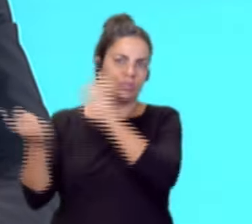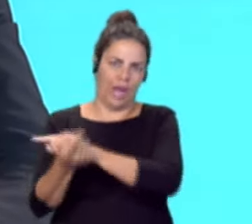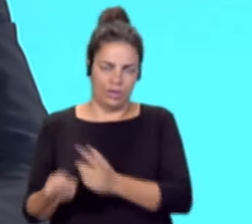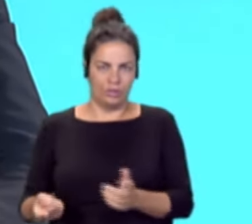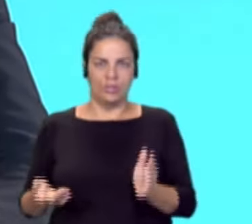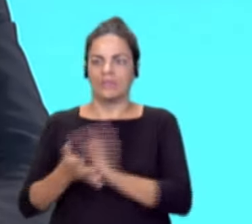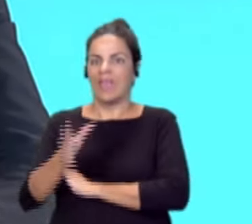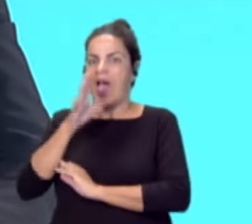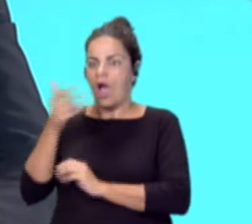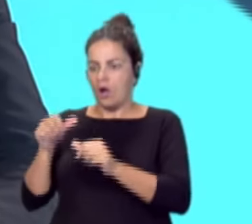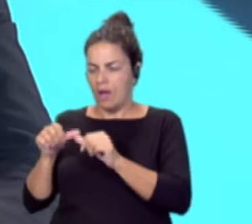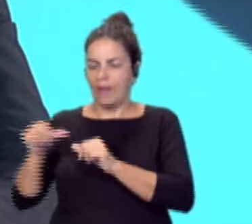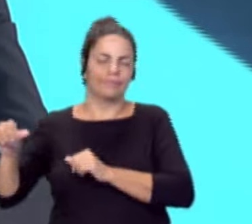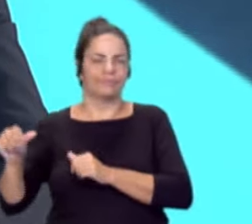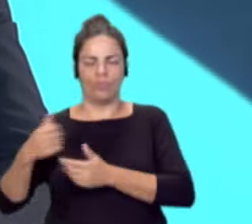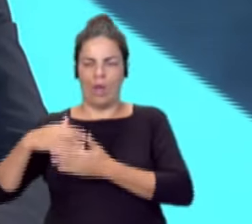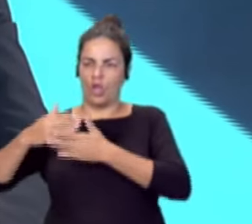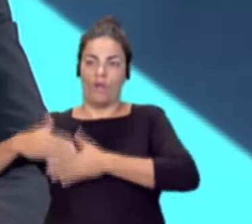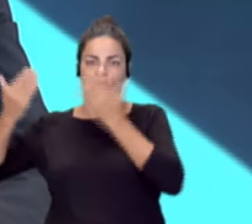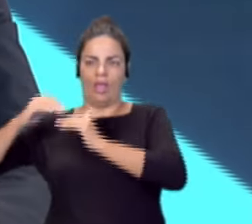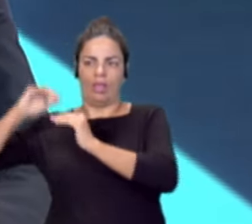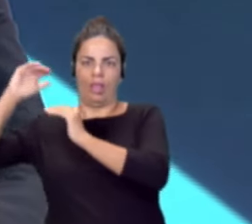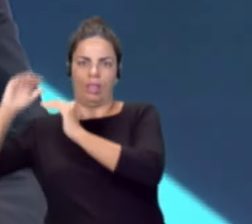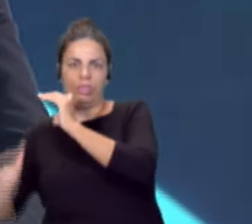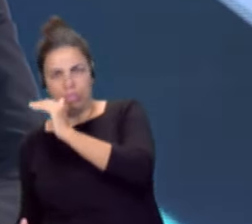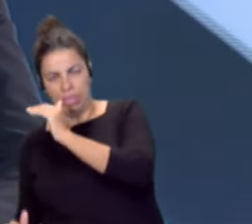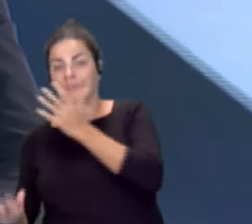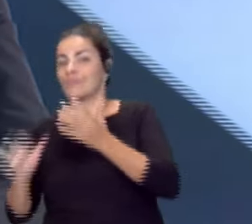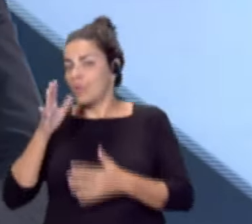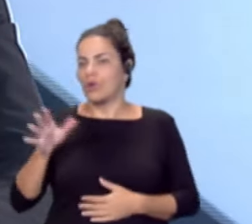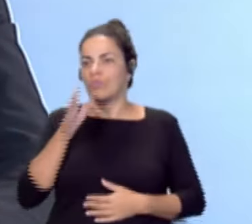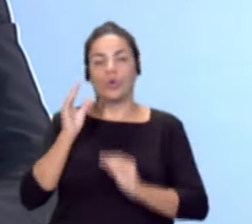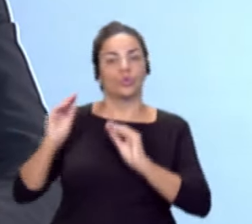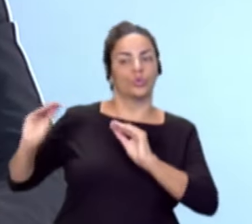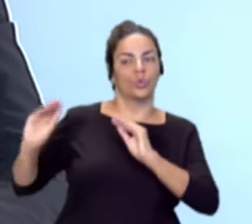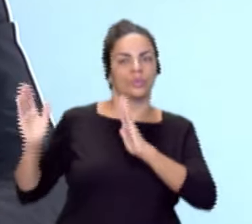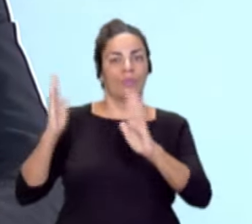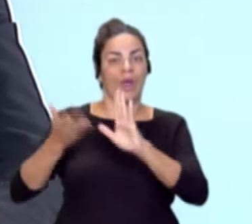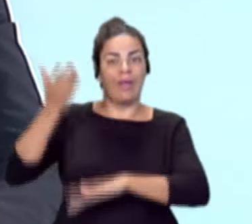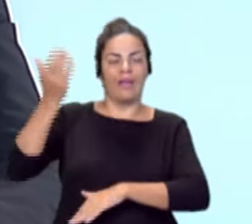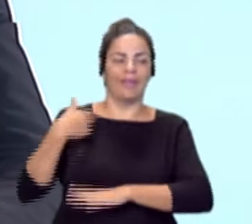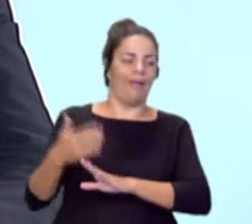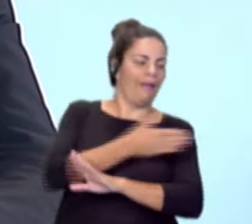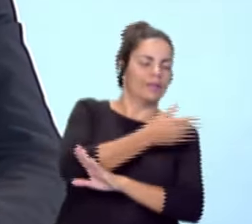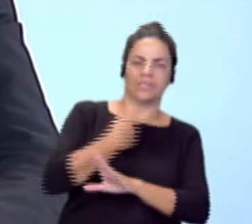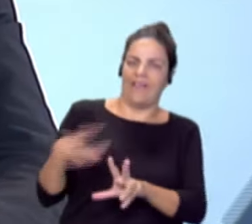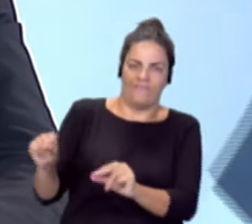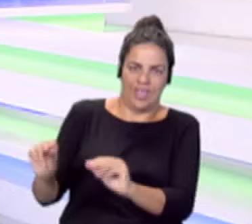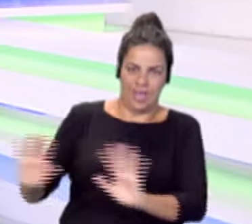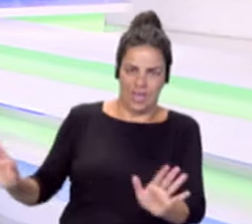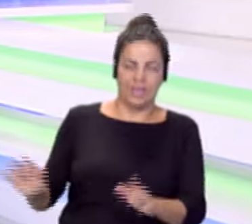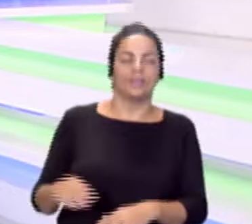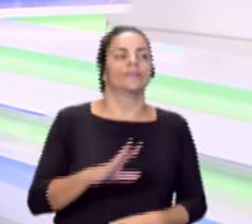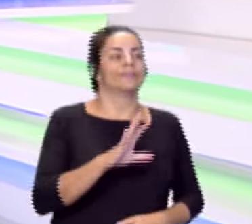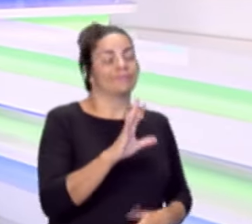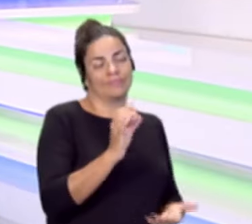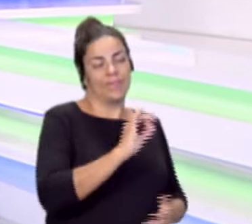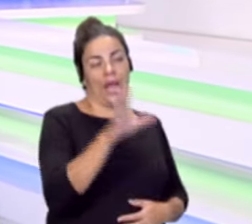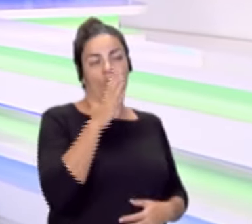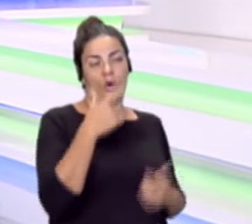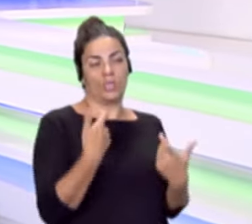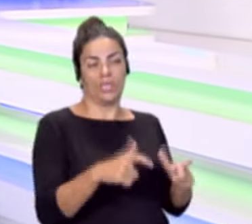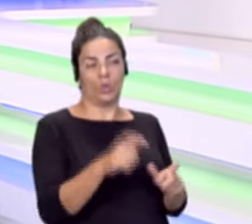muchísimo lo que es la confianza, pero porque en definitiva la temporada de ellos alta ha terminado. Sí, porque el sector turístico es el que contribuye en mayor